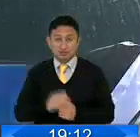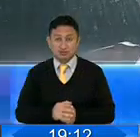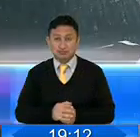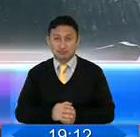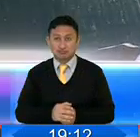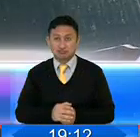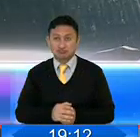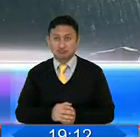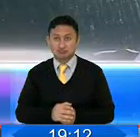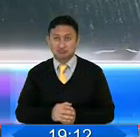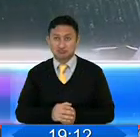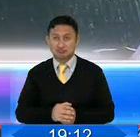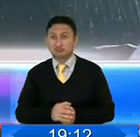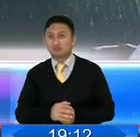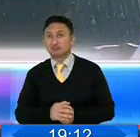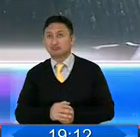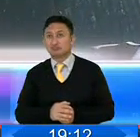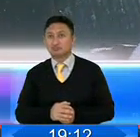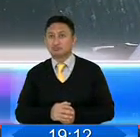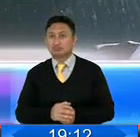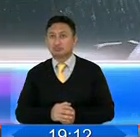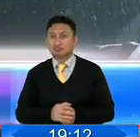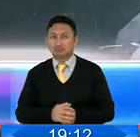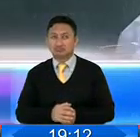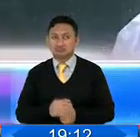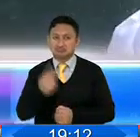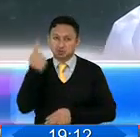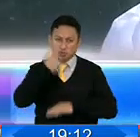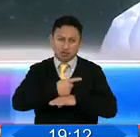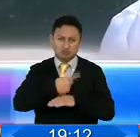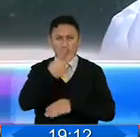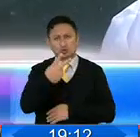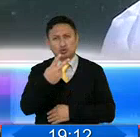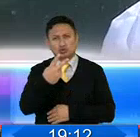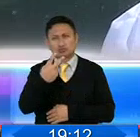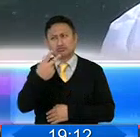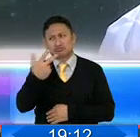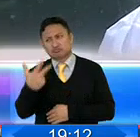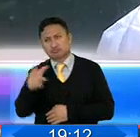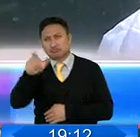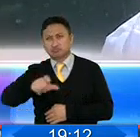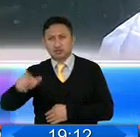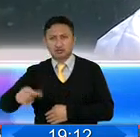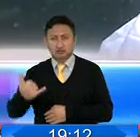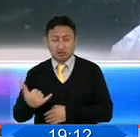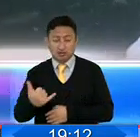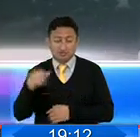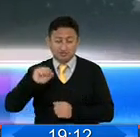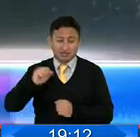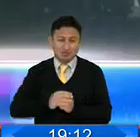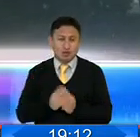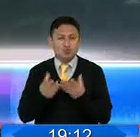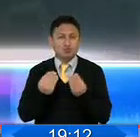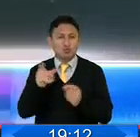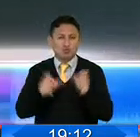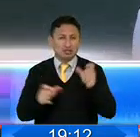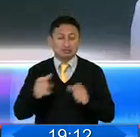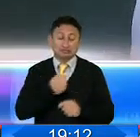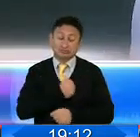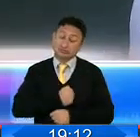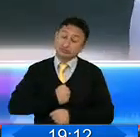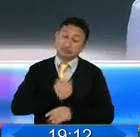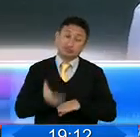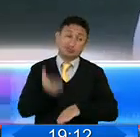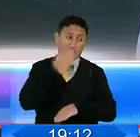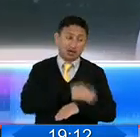Retiramos más un promedio de 2, 3 diarios. Pero hasta la época más dura porque hay bastante casos que lamentar, en cambio